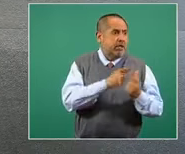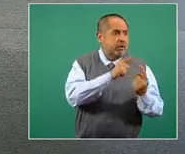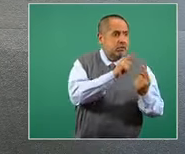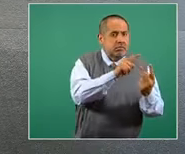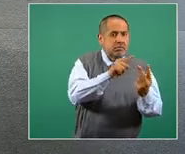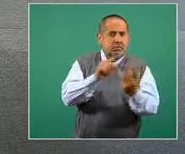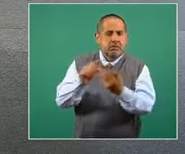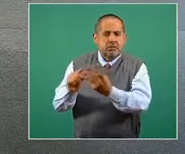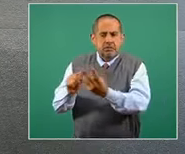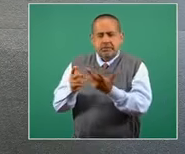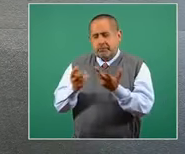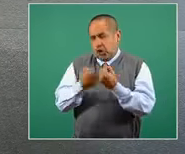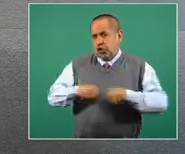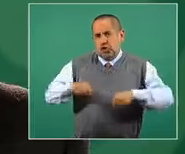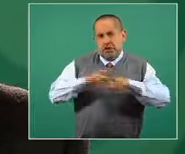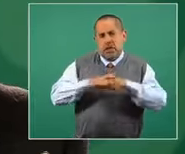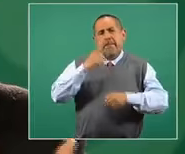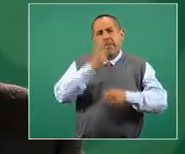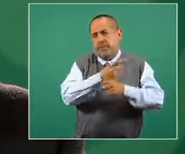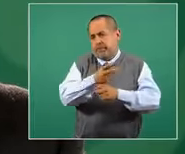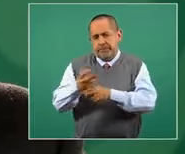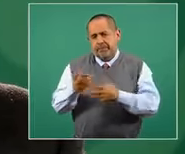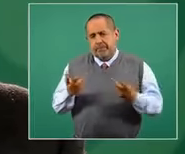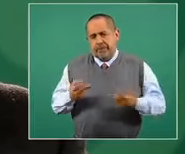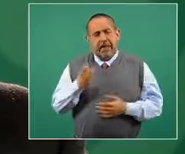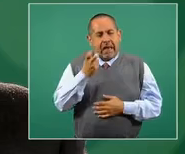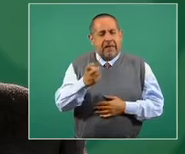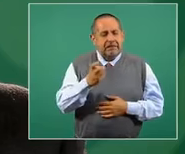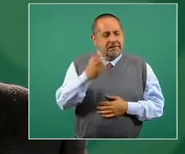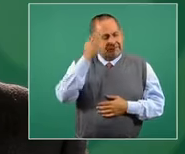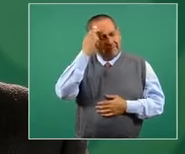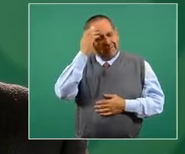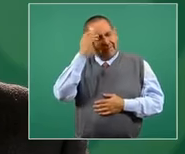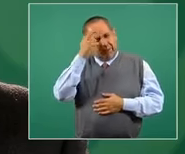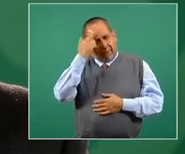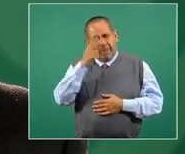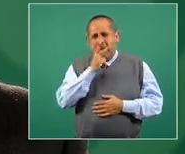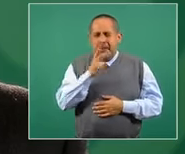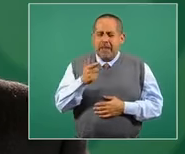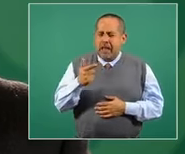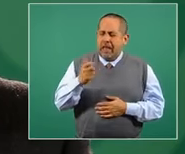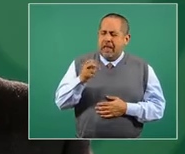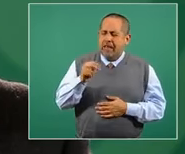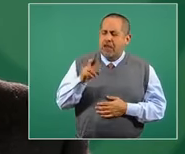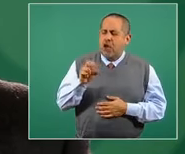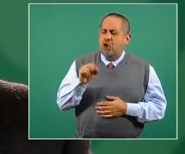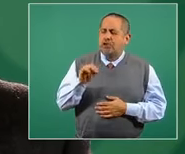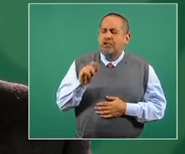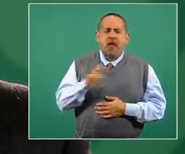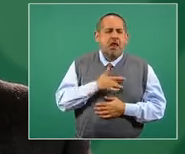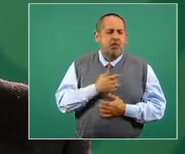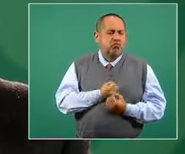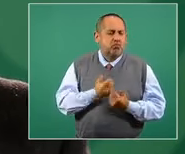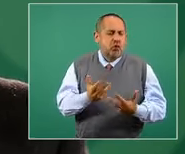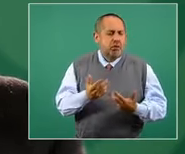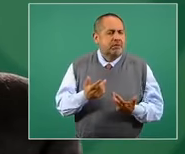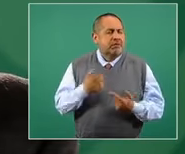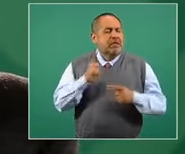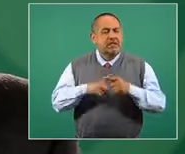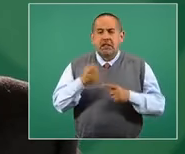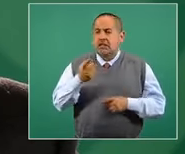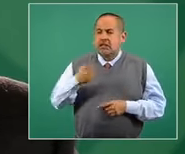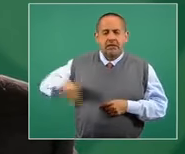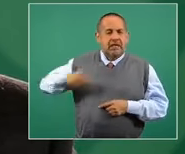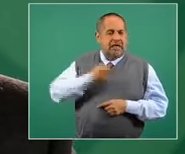de manera social. Este es el tema de la generosidad, de la que hemos hablado muchas veces, y se conoce en salud pública, con